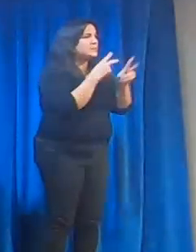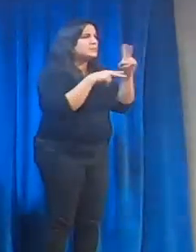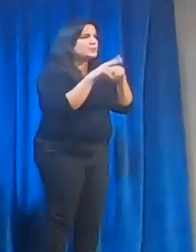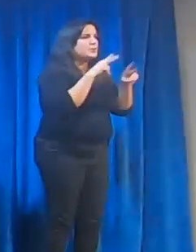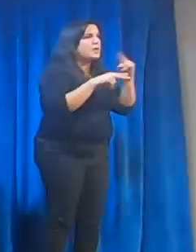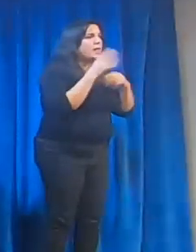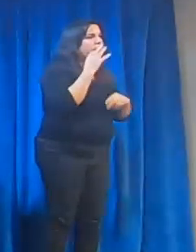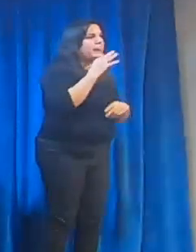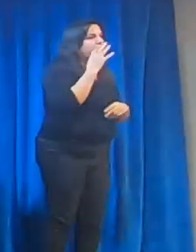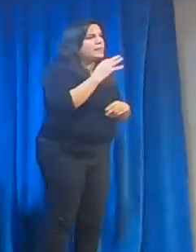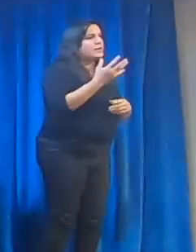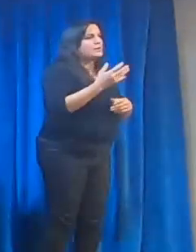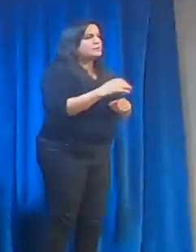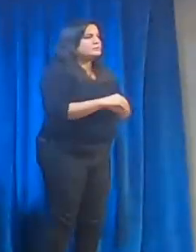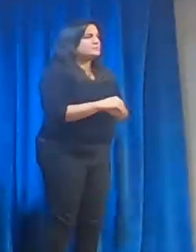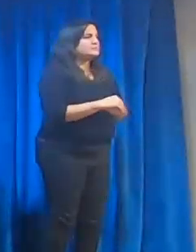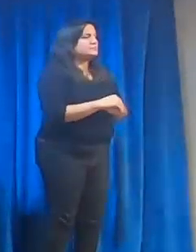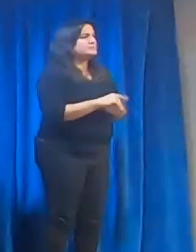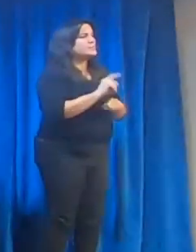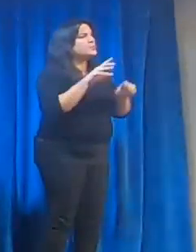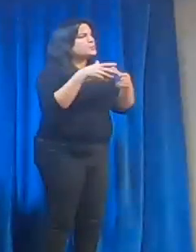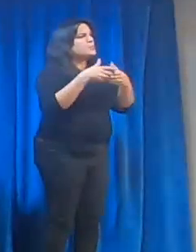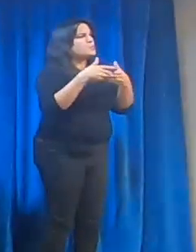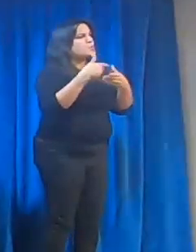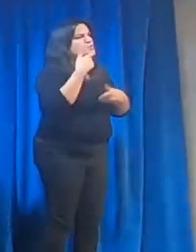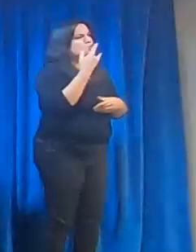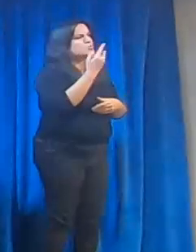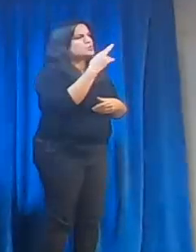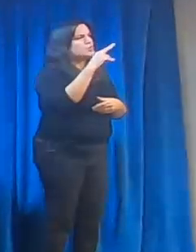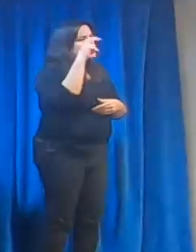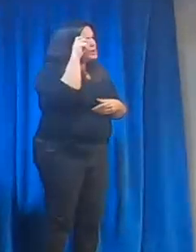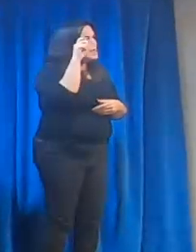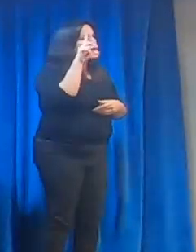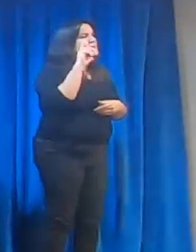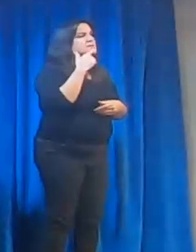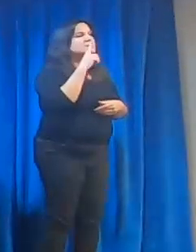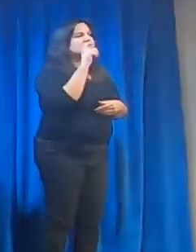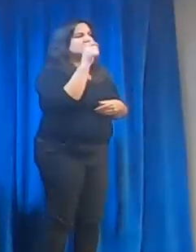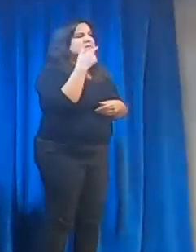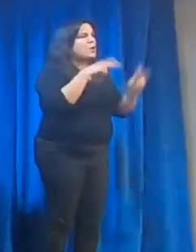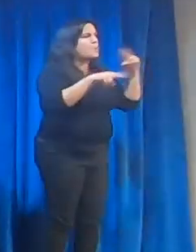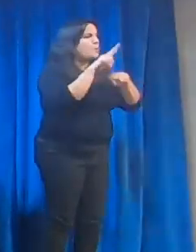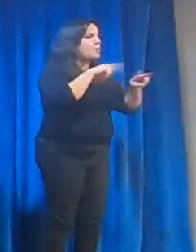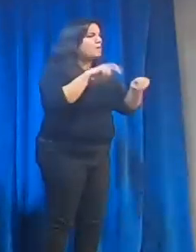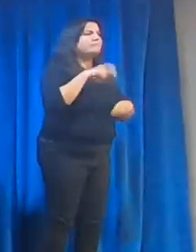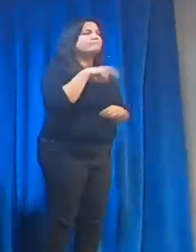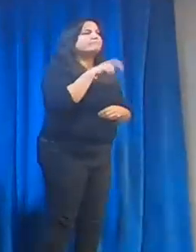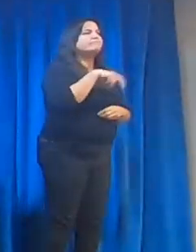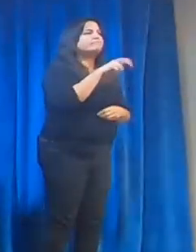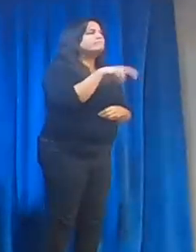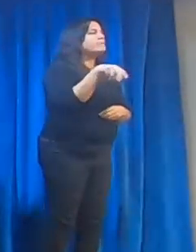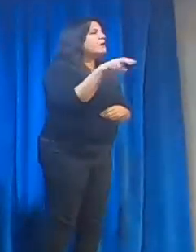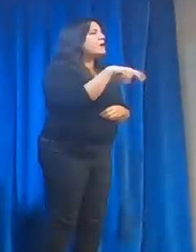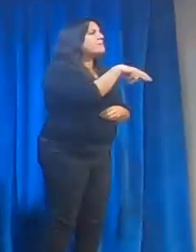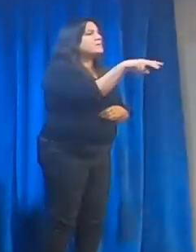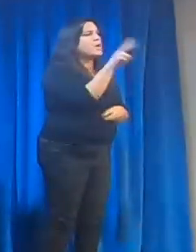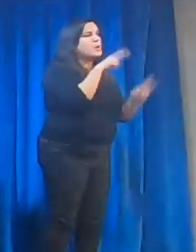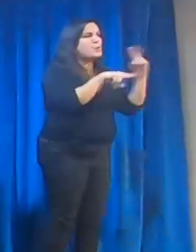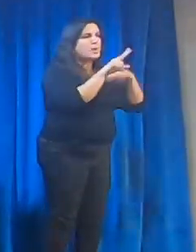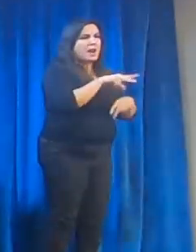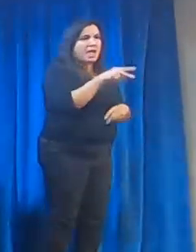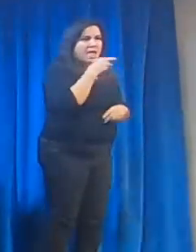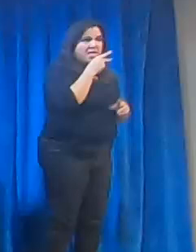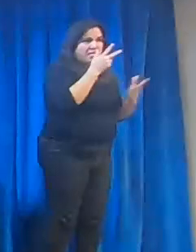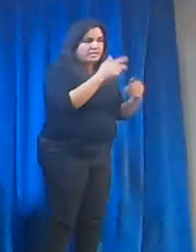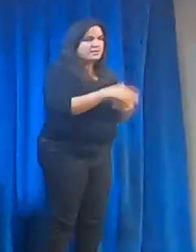ahí. Los surrealistas salían a caminar a la noche sin rumbo fijo. En la ciudad de Buenos Aires, si me paran a mí